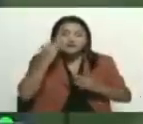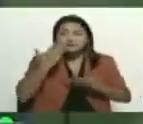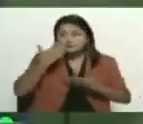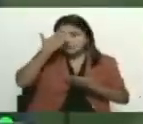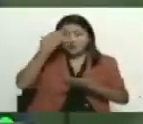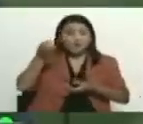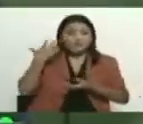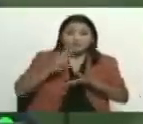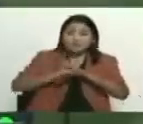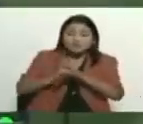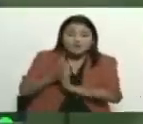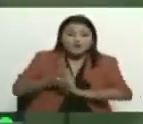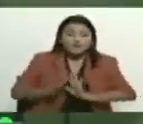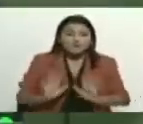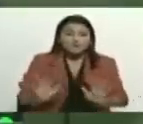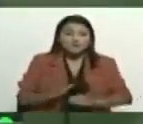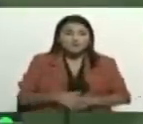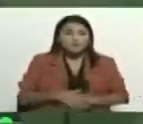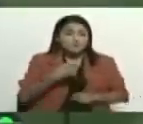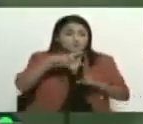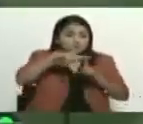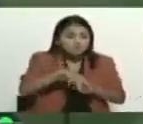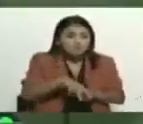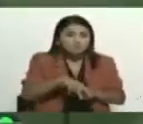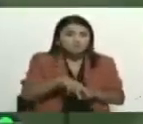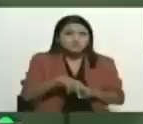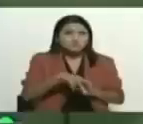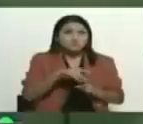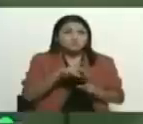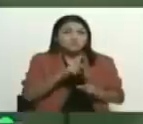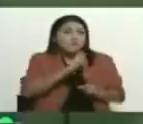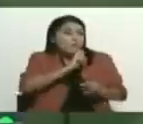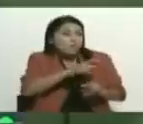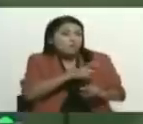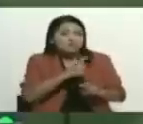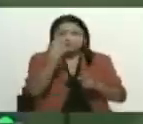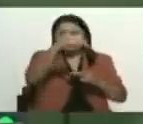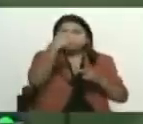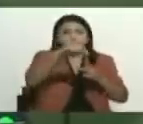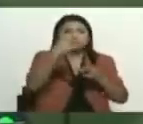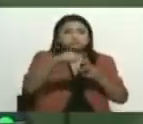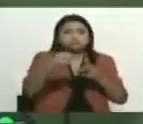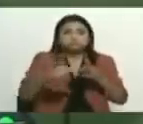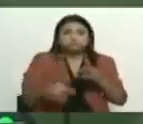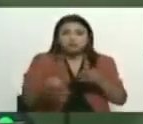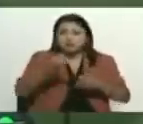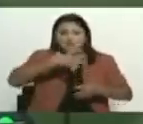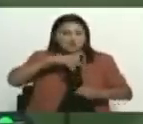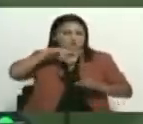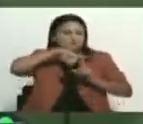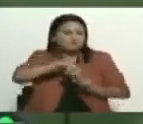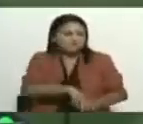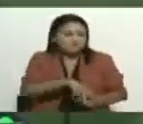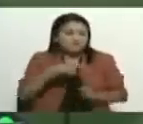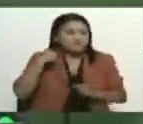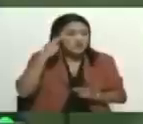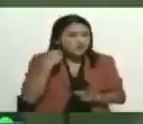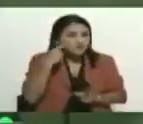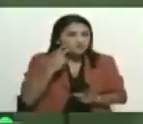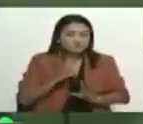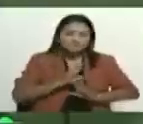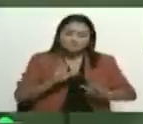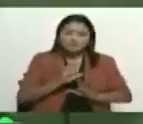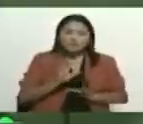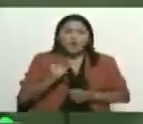creíamos superadas, como el fascismo, el nazismo, el neonazismo, el supremacismo blanco y los radicalismos